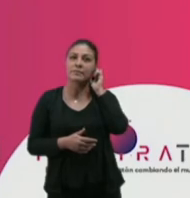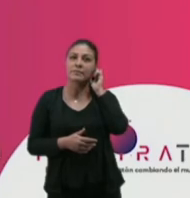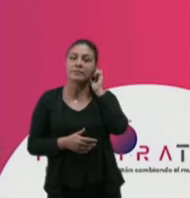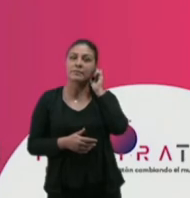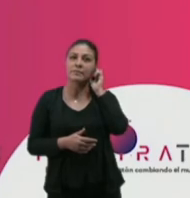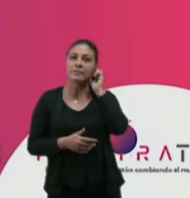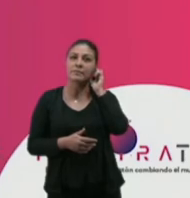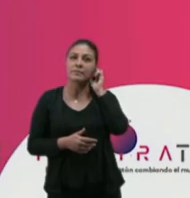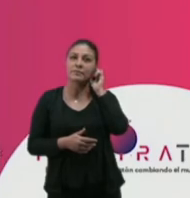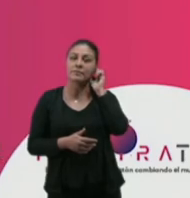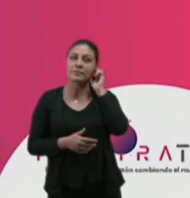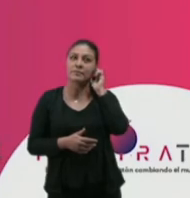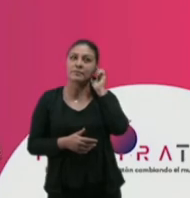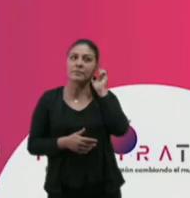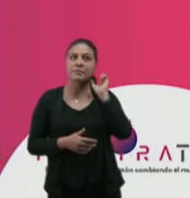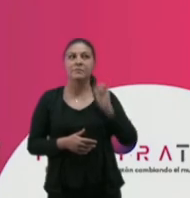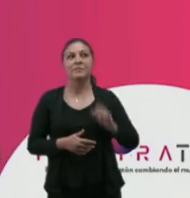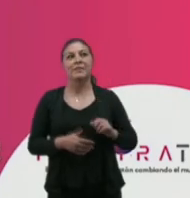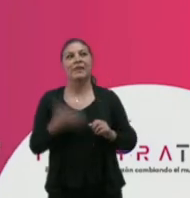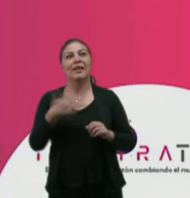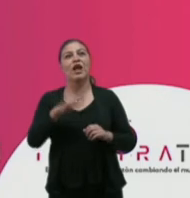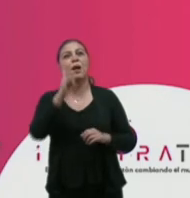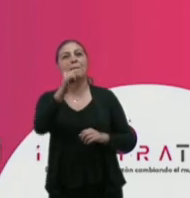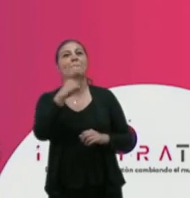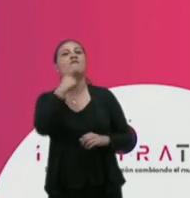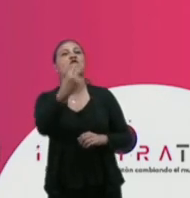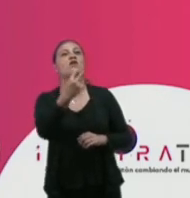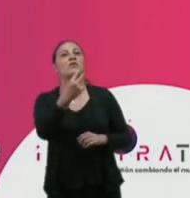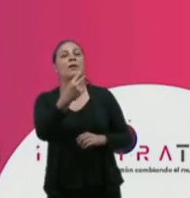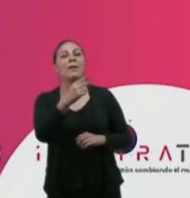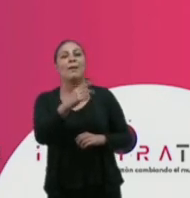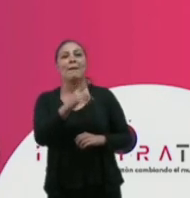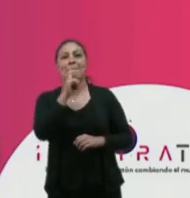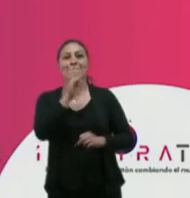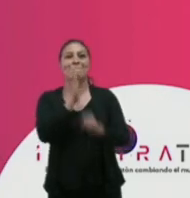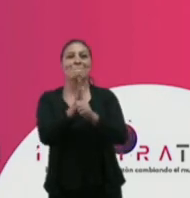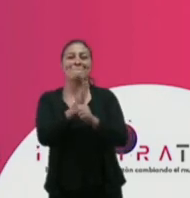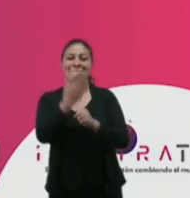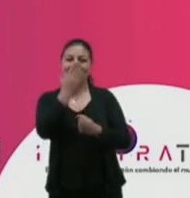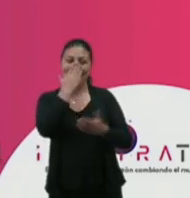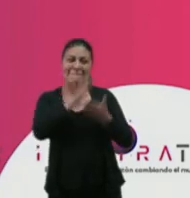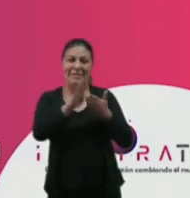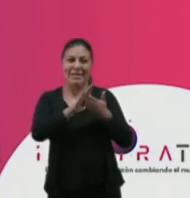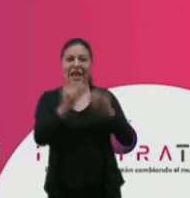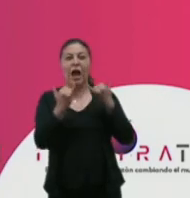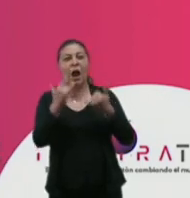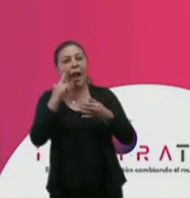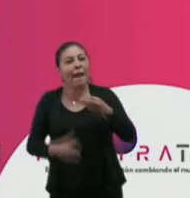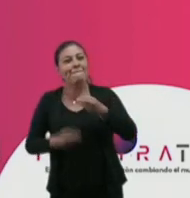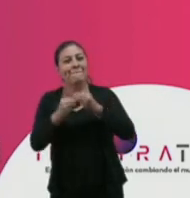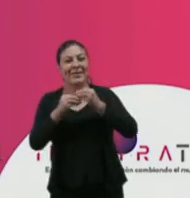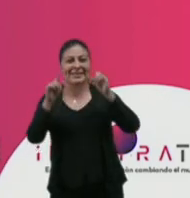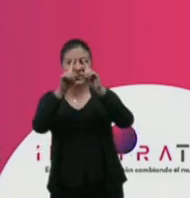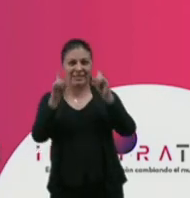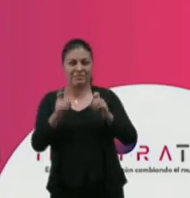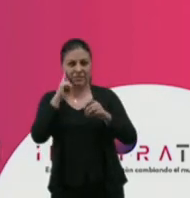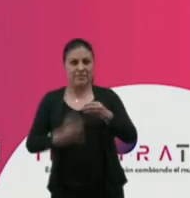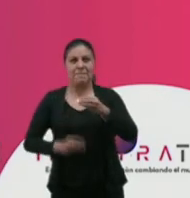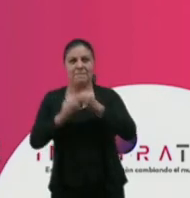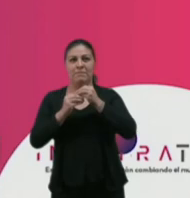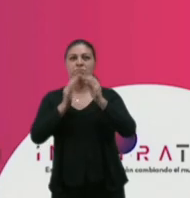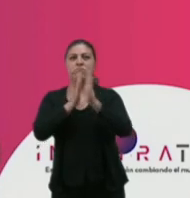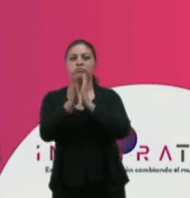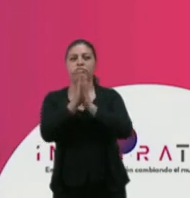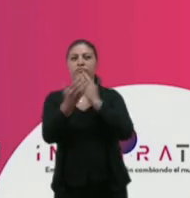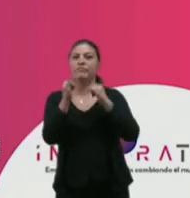Perdón, estaba silenciado. Déjame comentar un poquito sobre esos temas. Empecemos primero con